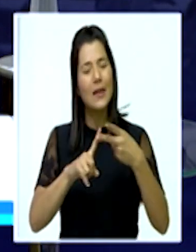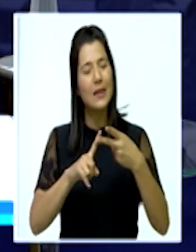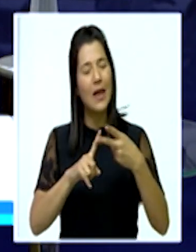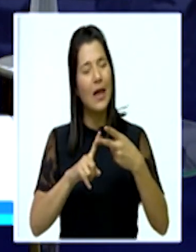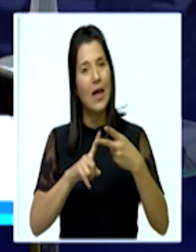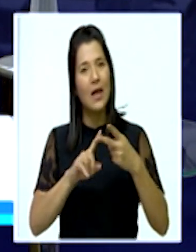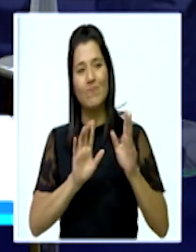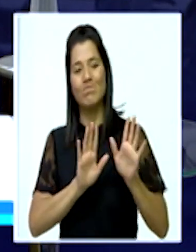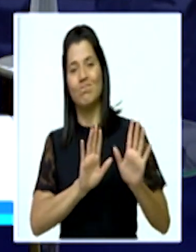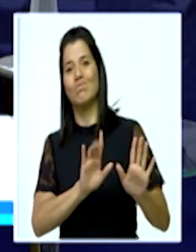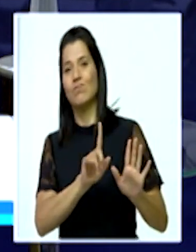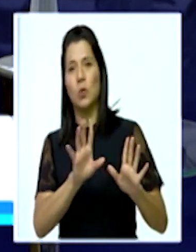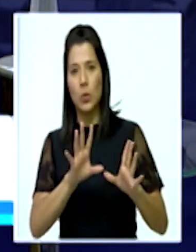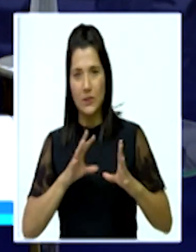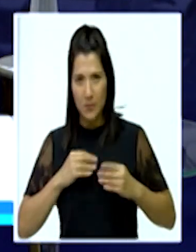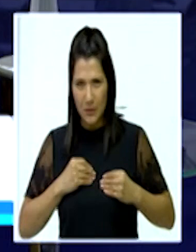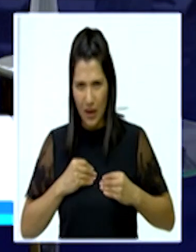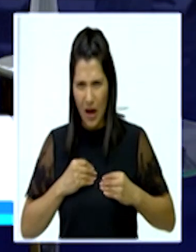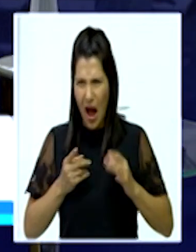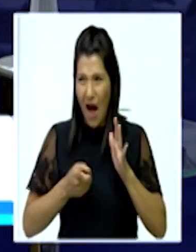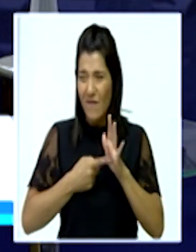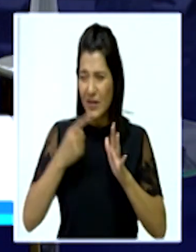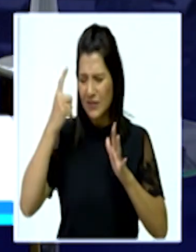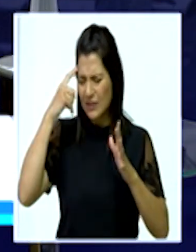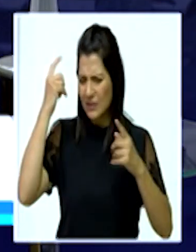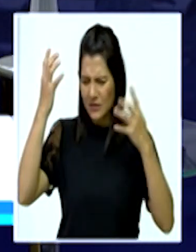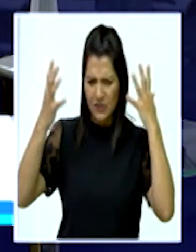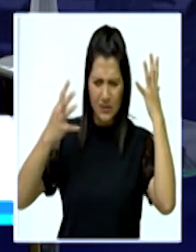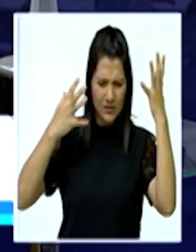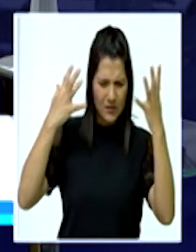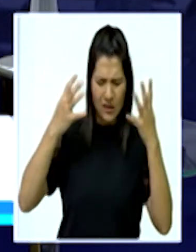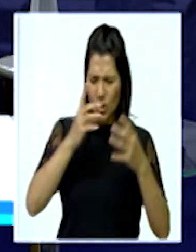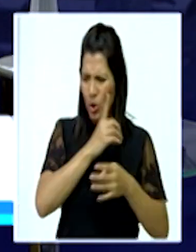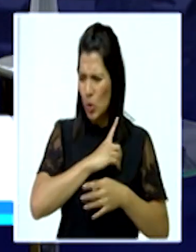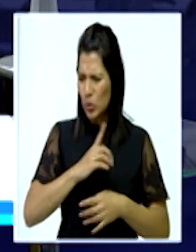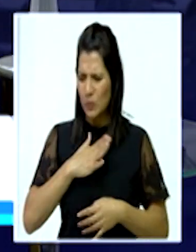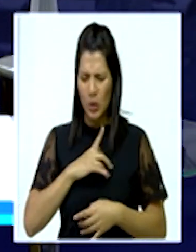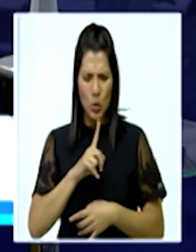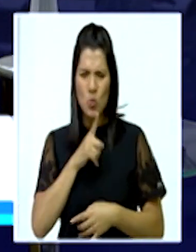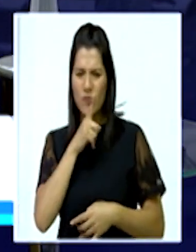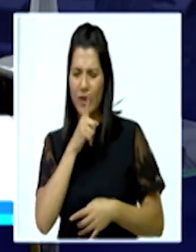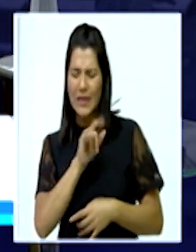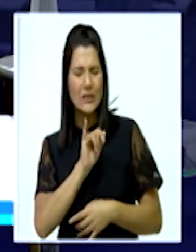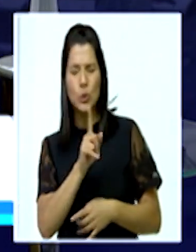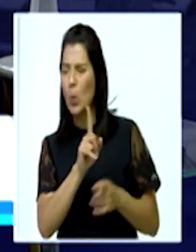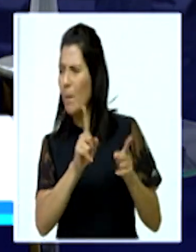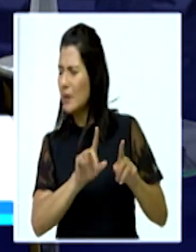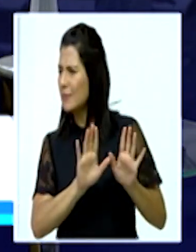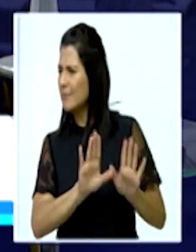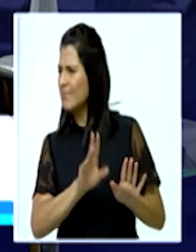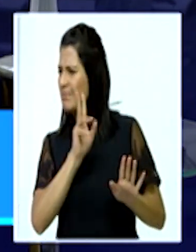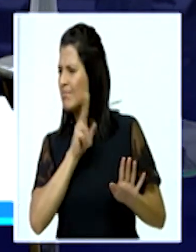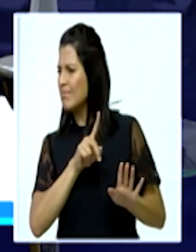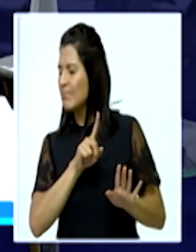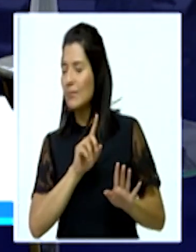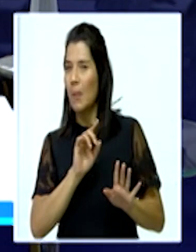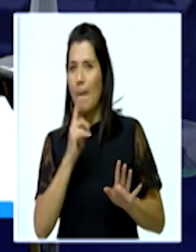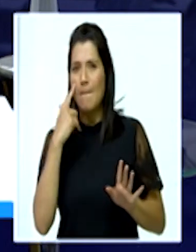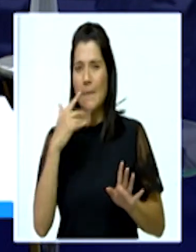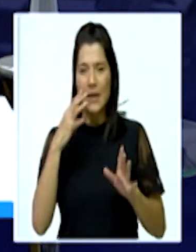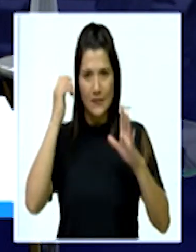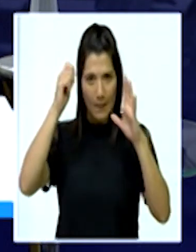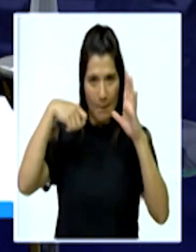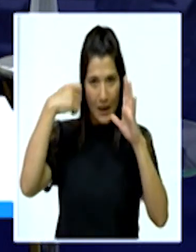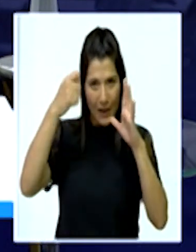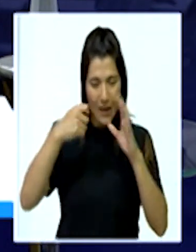locura que tenemos en la cabeza, uno dice, Dios mío, no es cierto, eso no pasó, parece una película. En el duelo de la